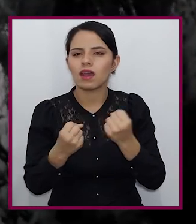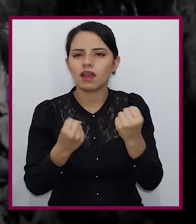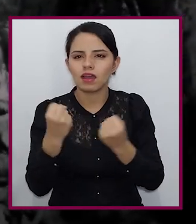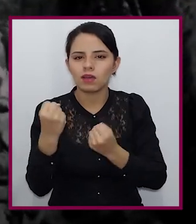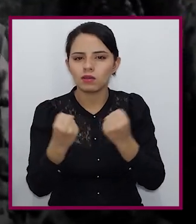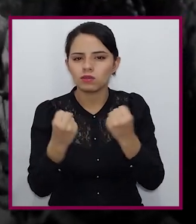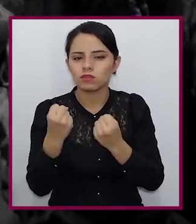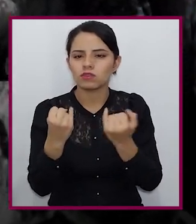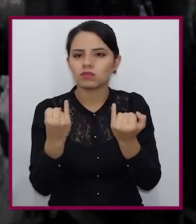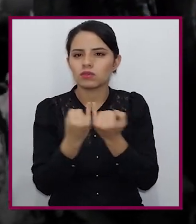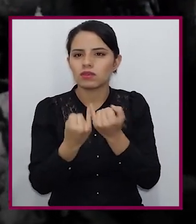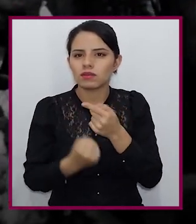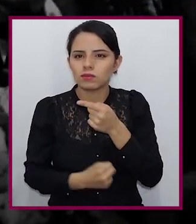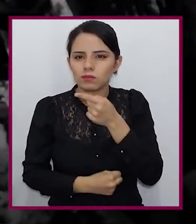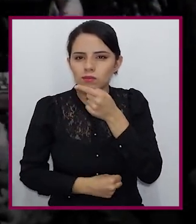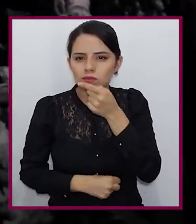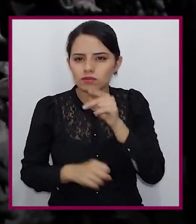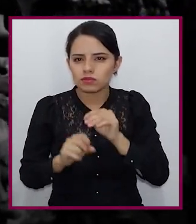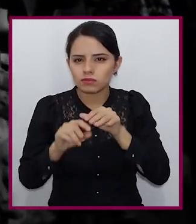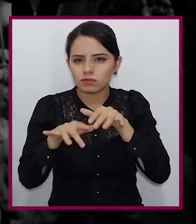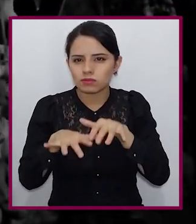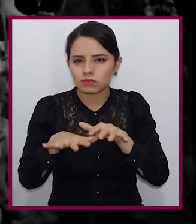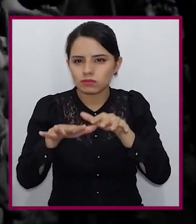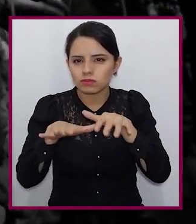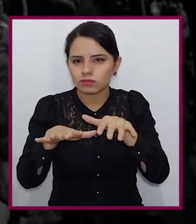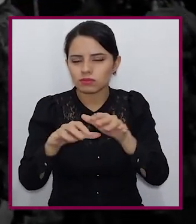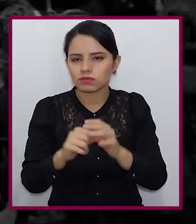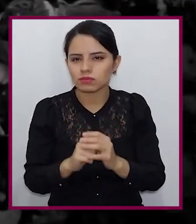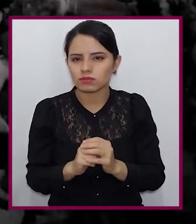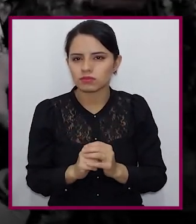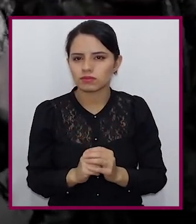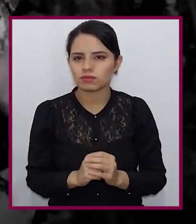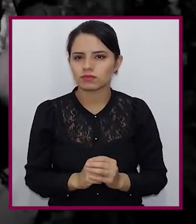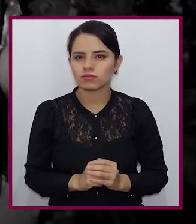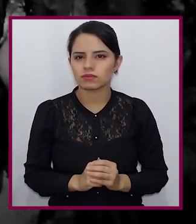autos, hasta los murmullos de la gente.